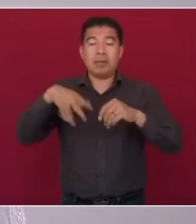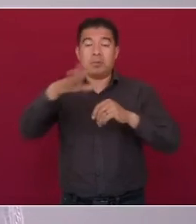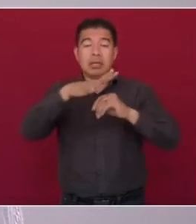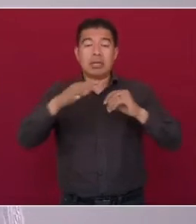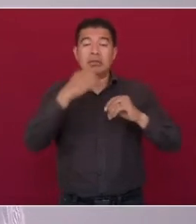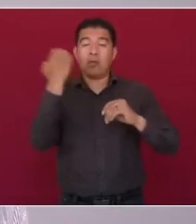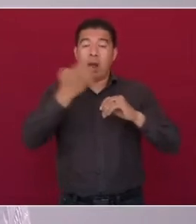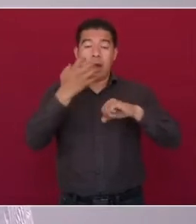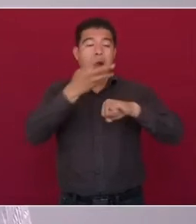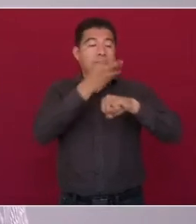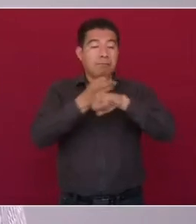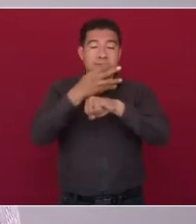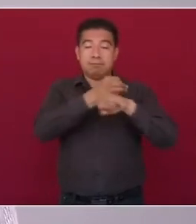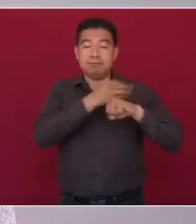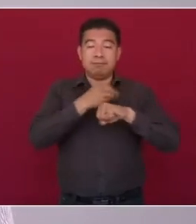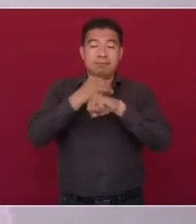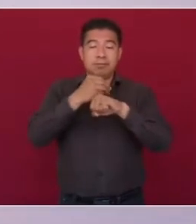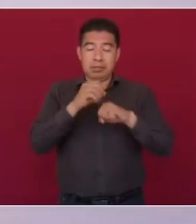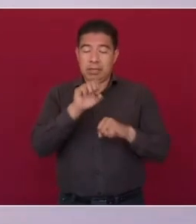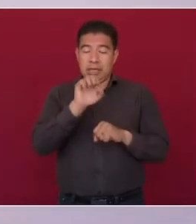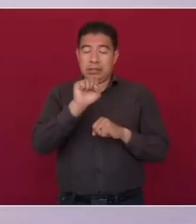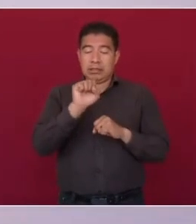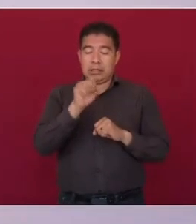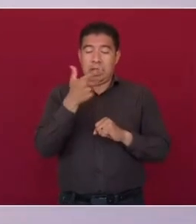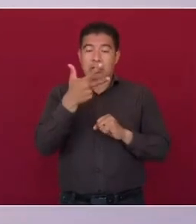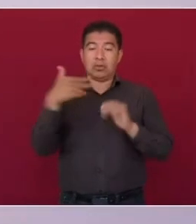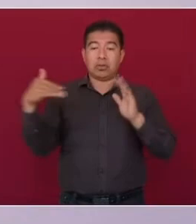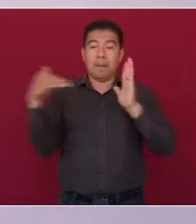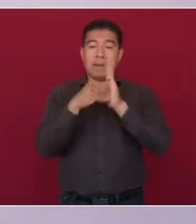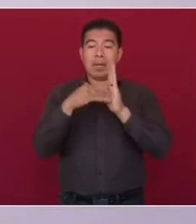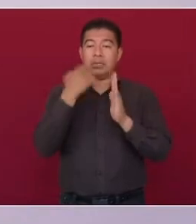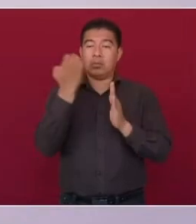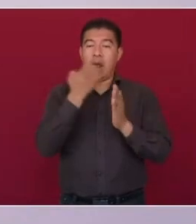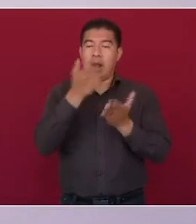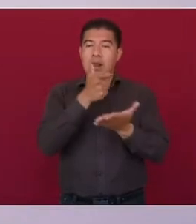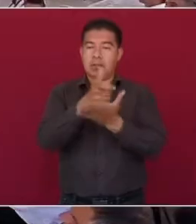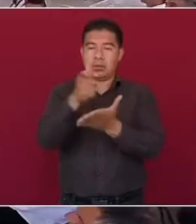mantenimiento de 68,000 escuelas.